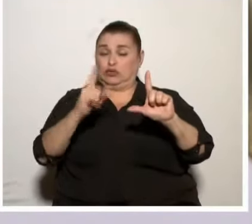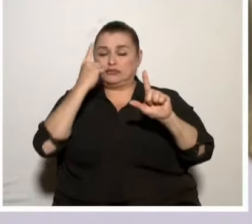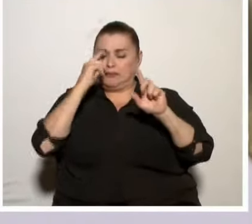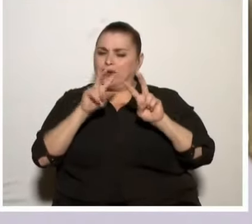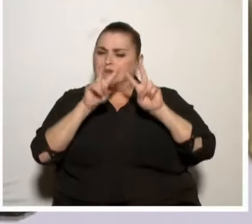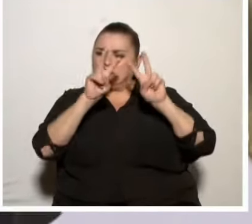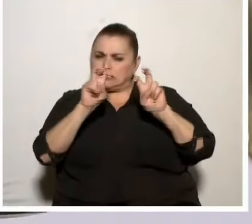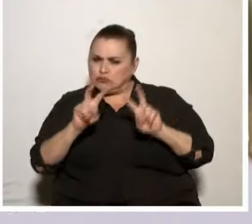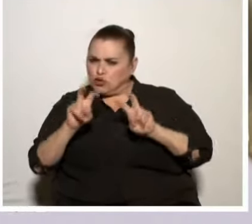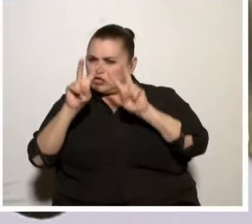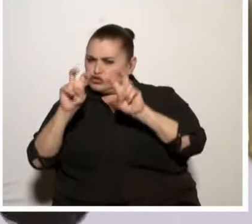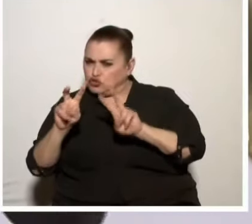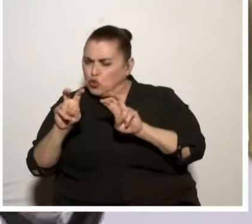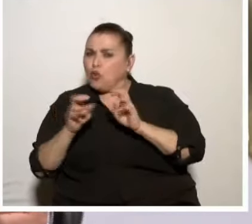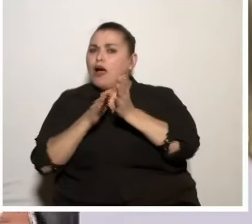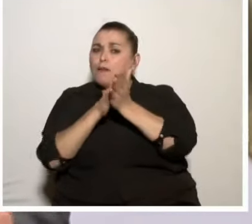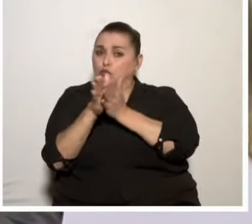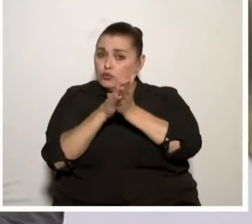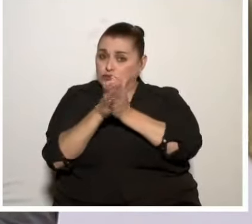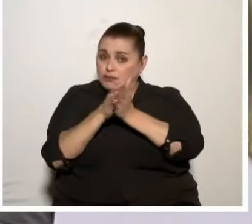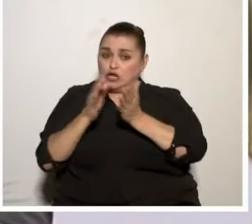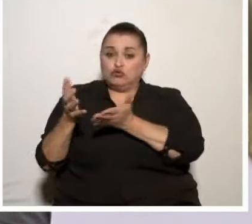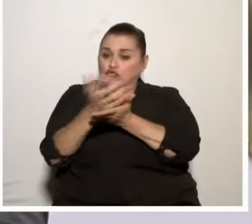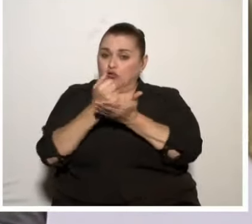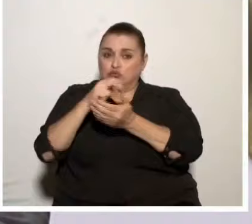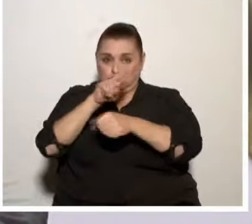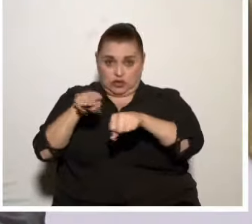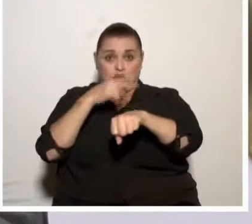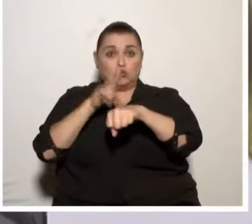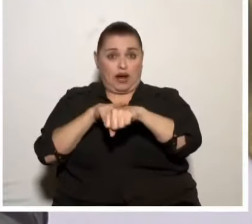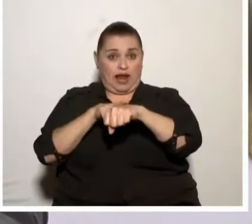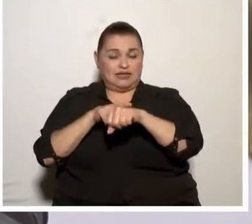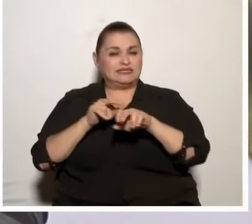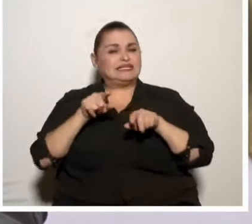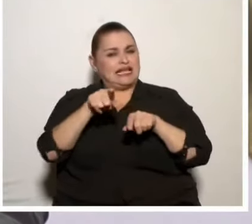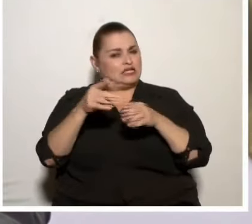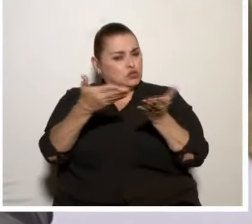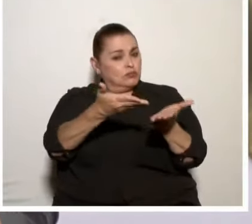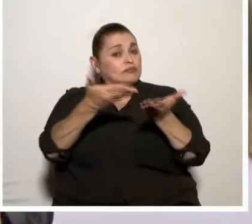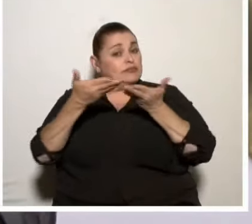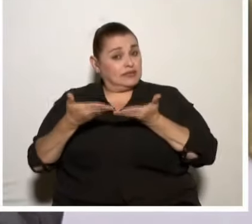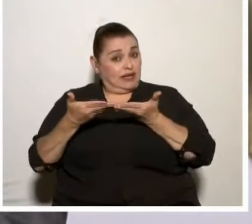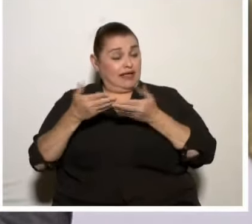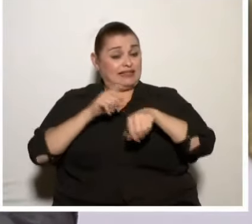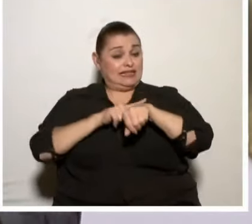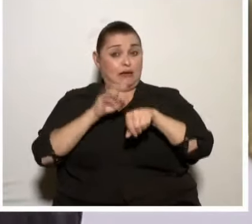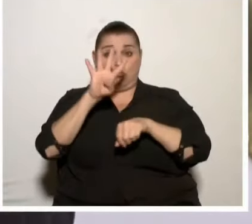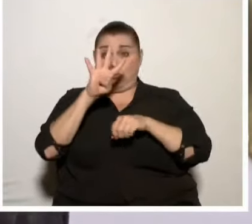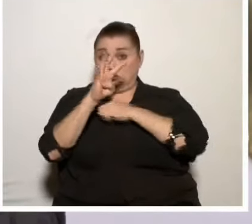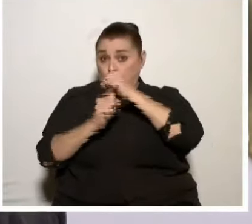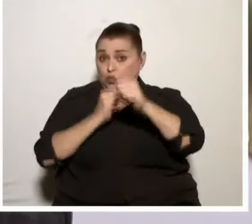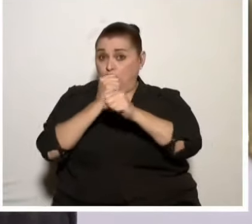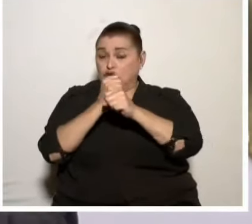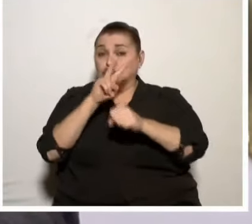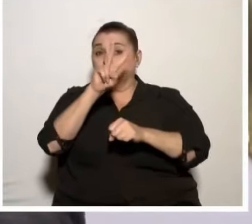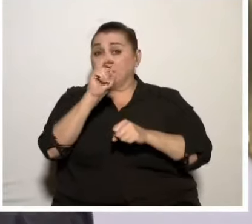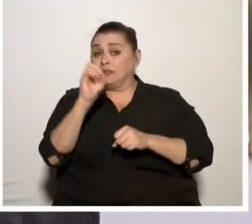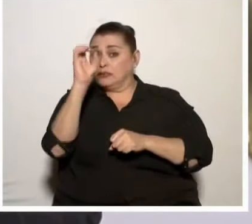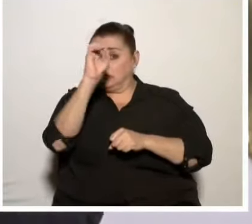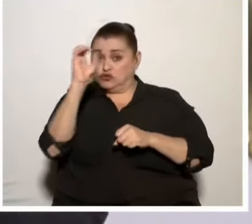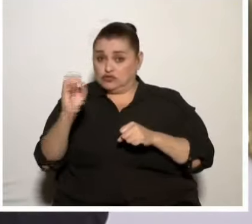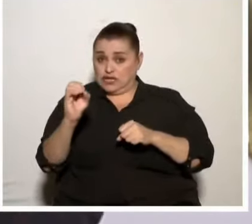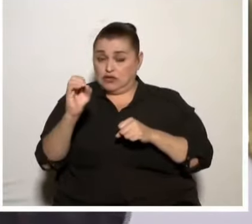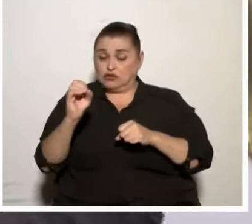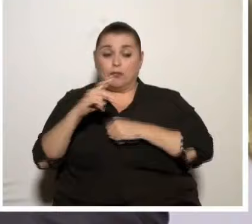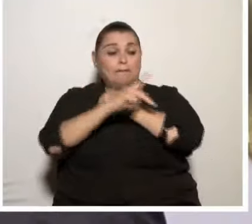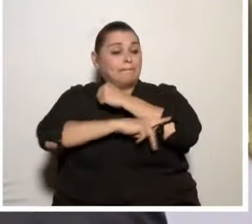Exploración y la explotación o aprovechamiento de los recursos naturales, que estaría generando en el lapso de 4 años el 20% de